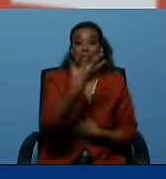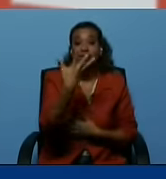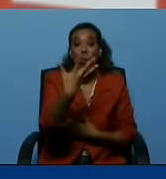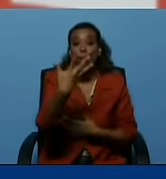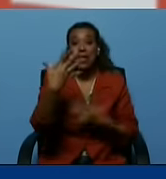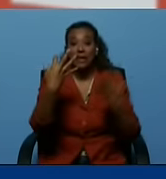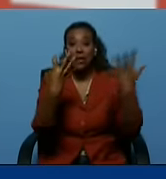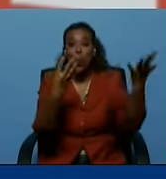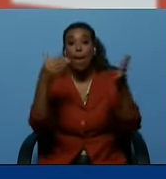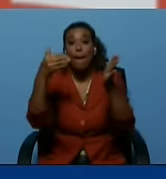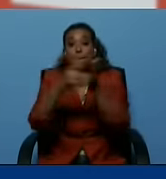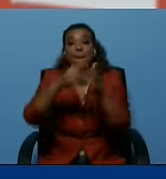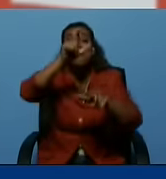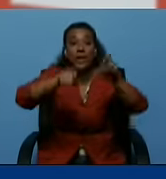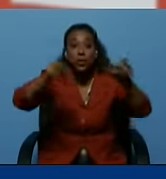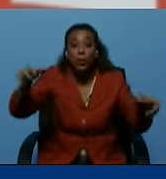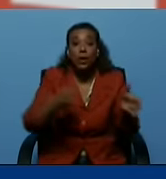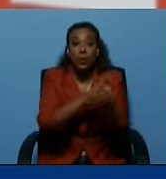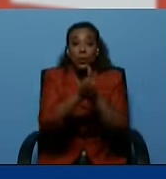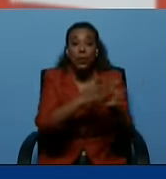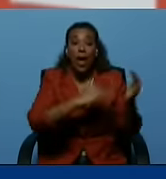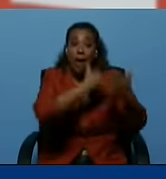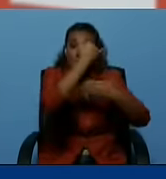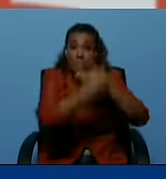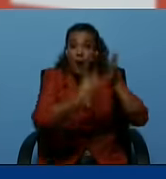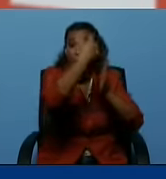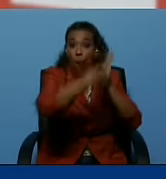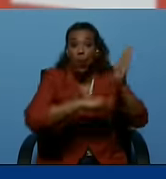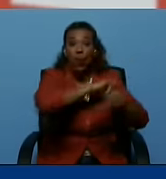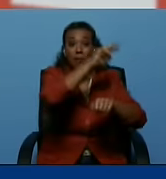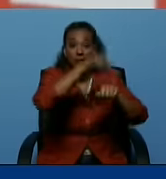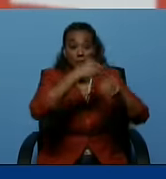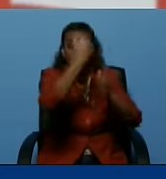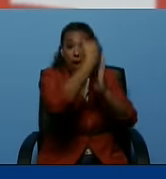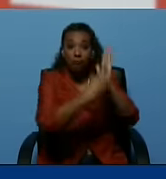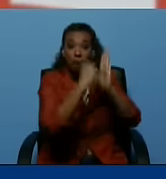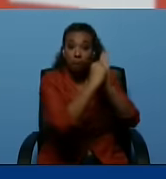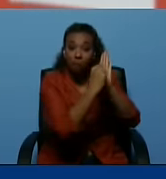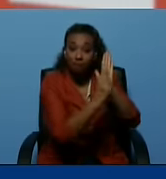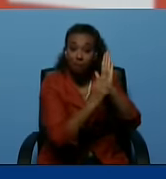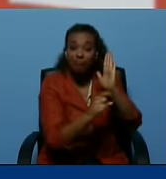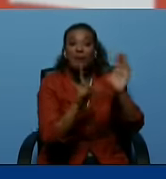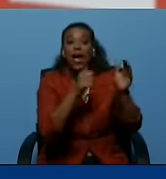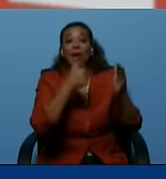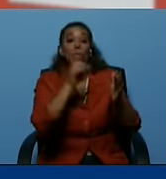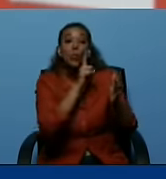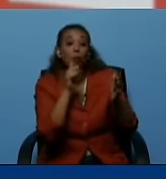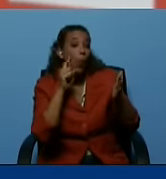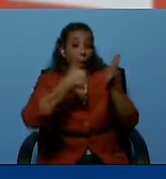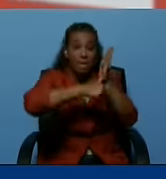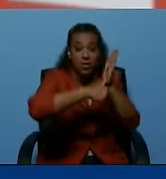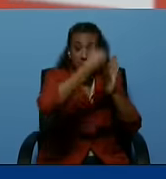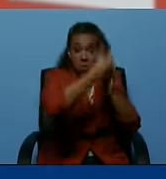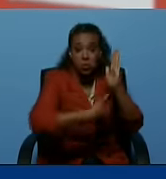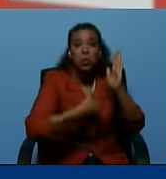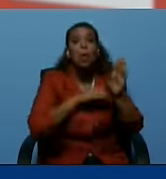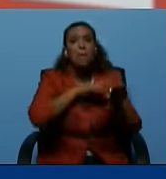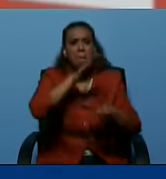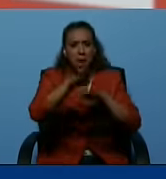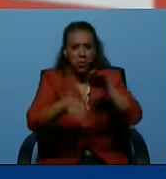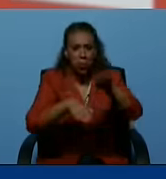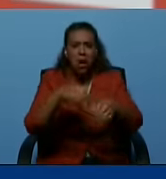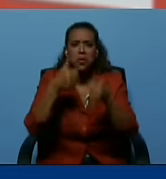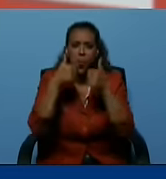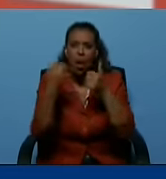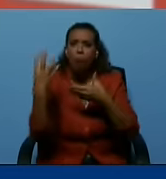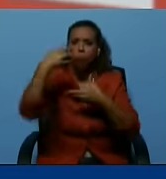1.459.000 emprendedores en este programa, en el Registro Nacional. Vamos a buen paso. Y estoy seguro